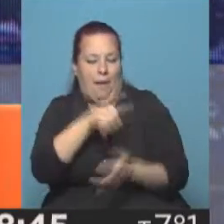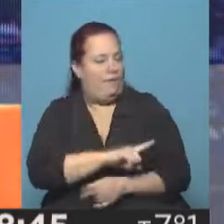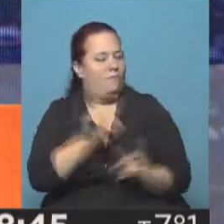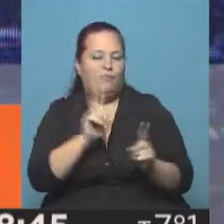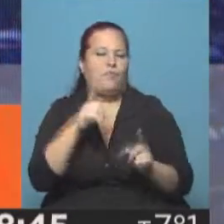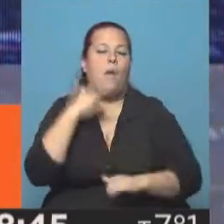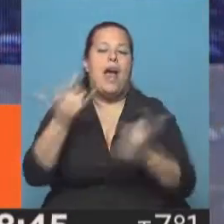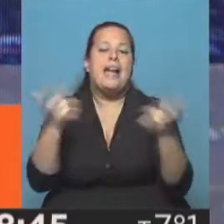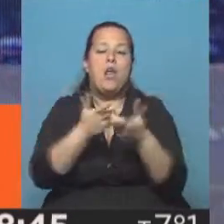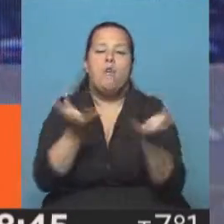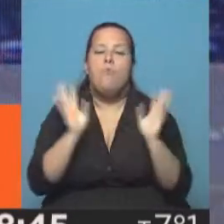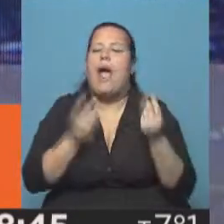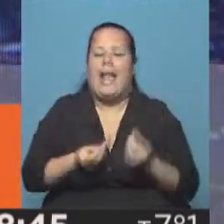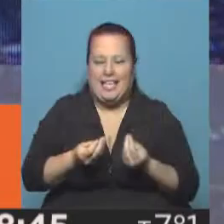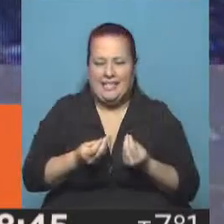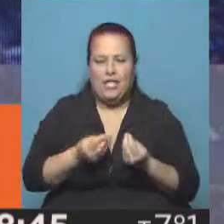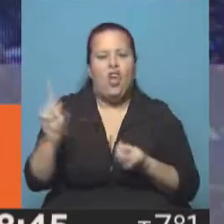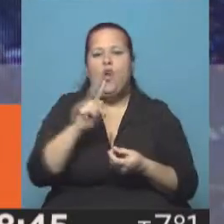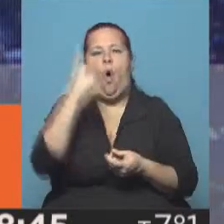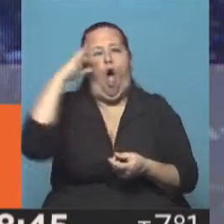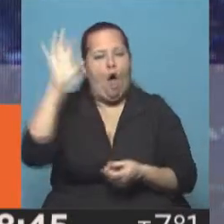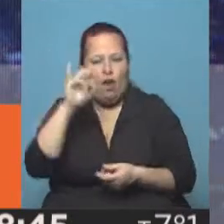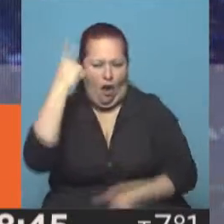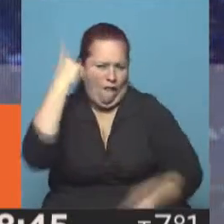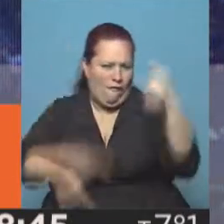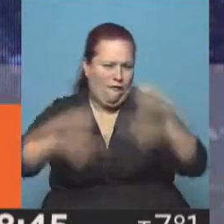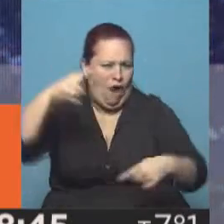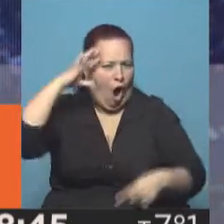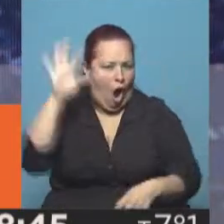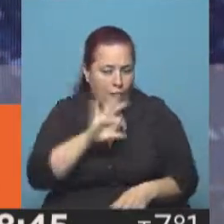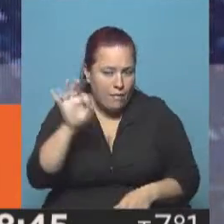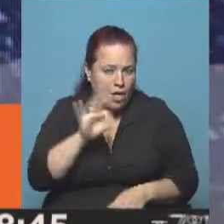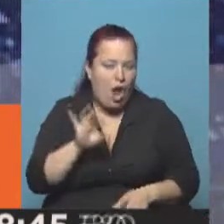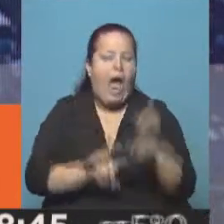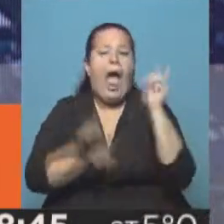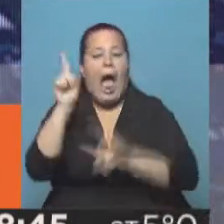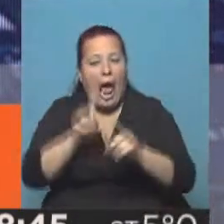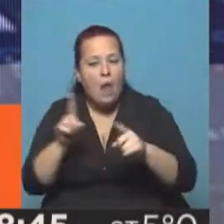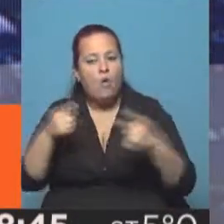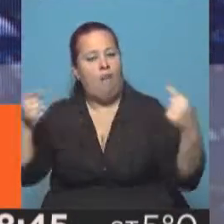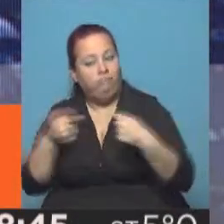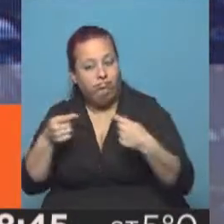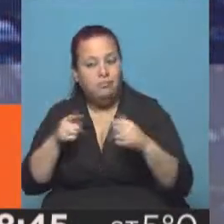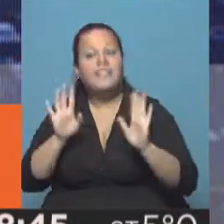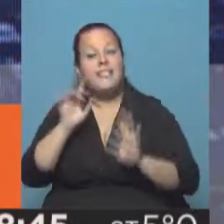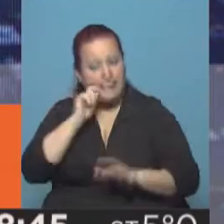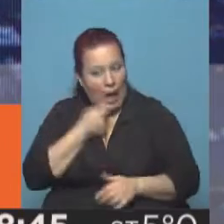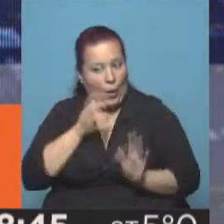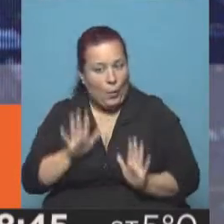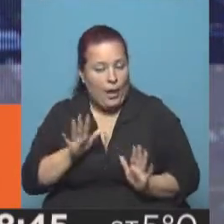decir con una audiencia pública no hay una sola opinión ahí hay muchas opiniones algunas de ellas contradictorias y eso está